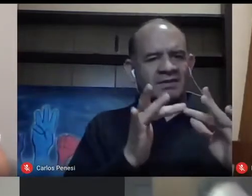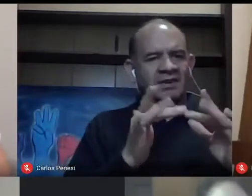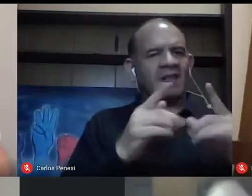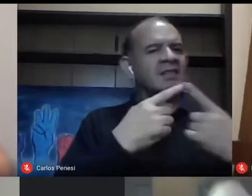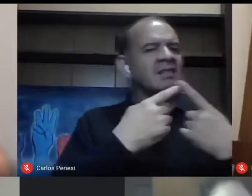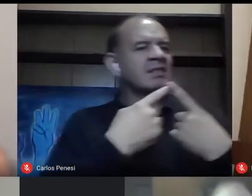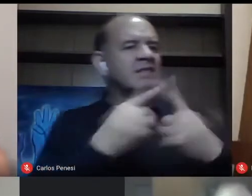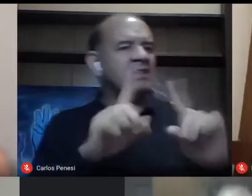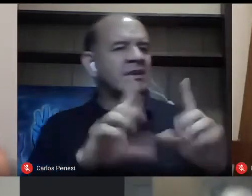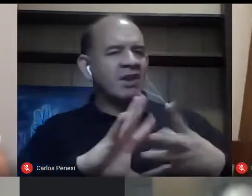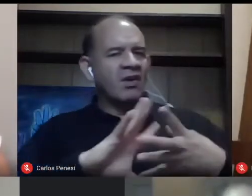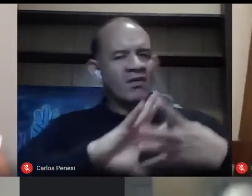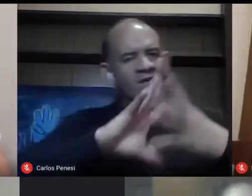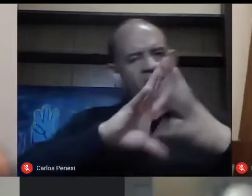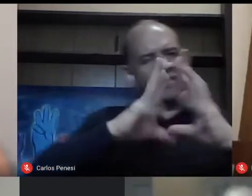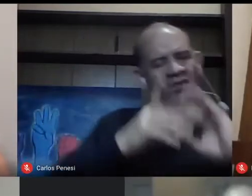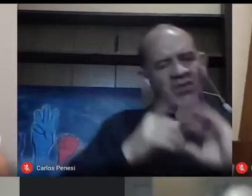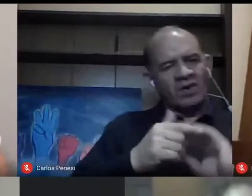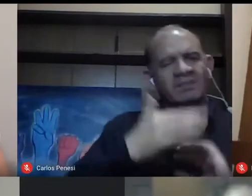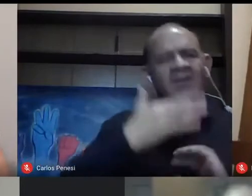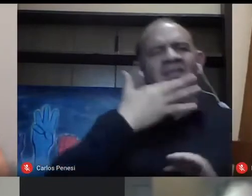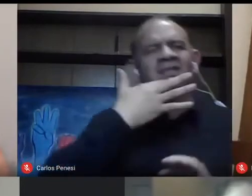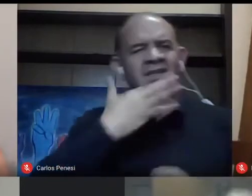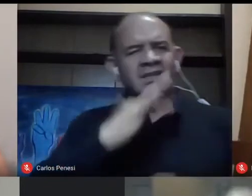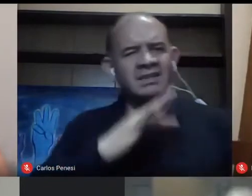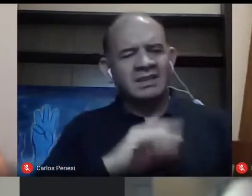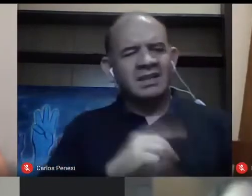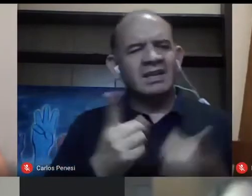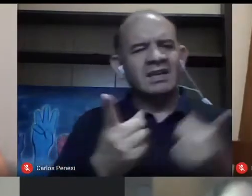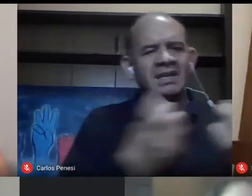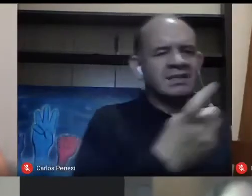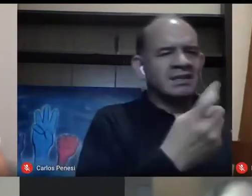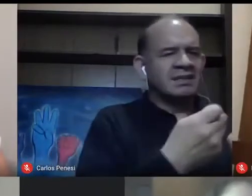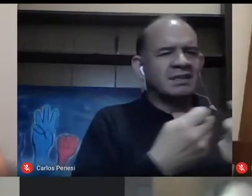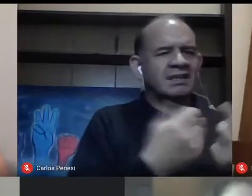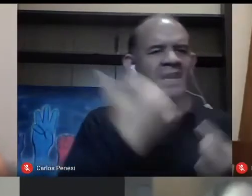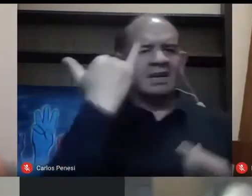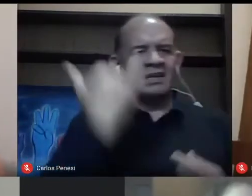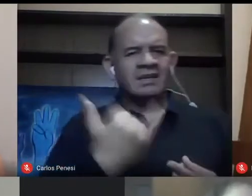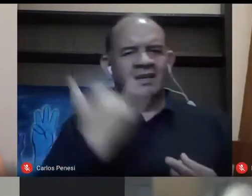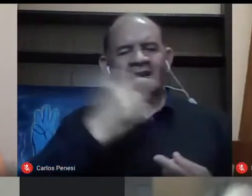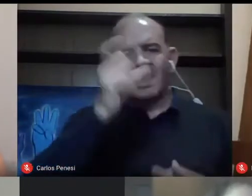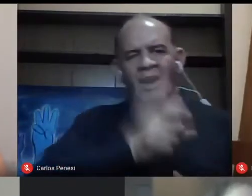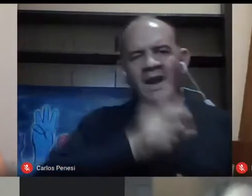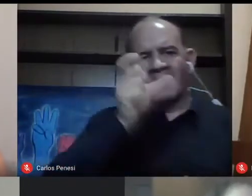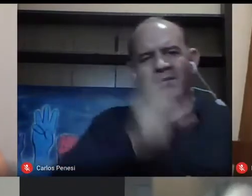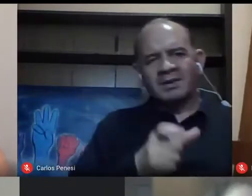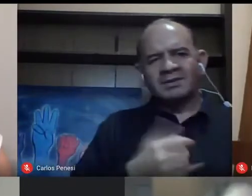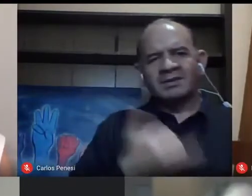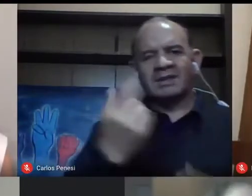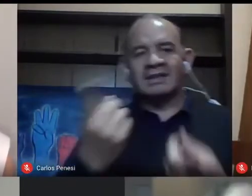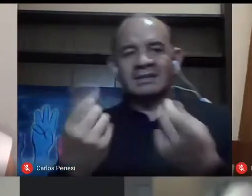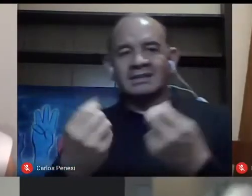poder cubrir las expectativas y las necesidades de las personas y los individuos,